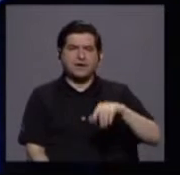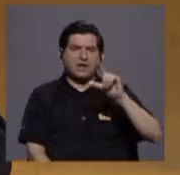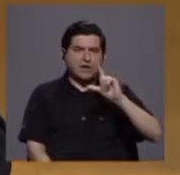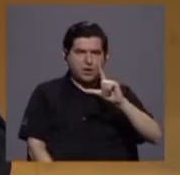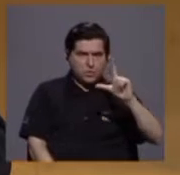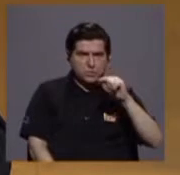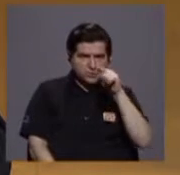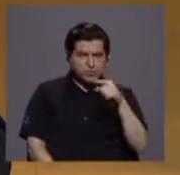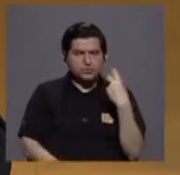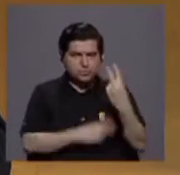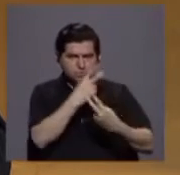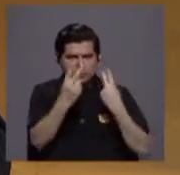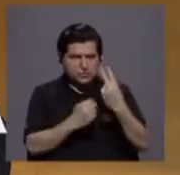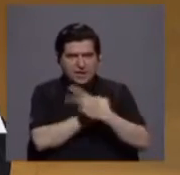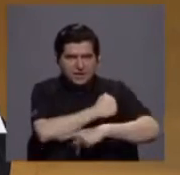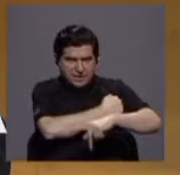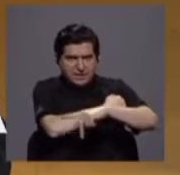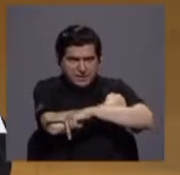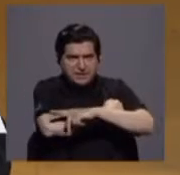tocó viajar por el país